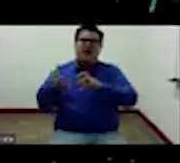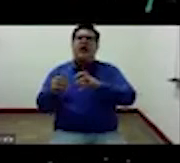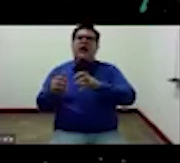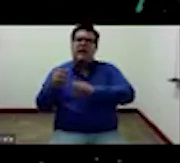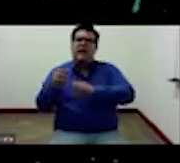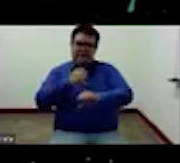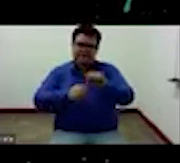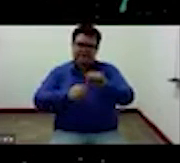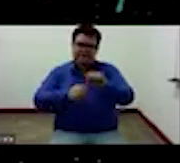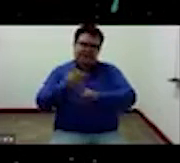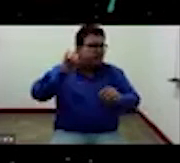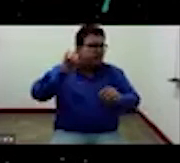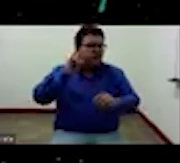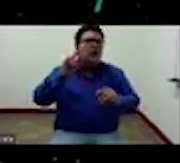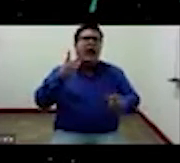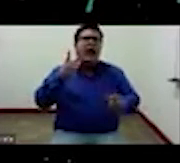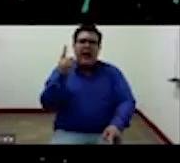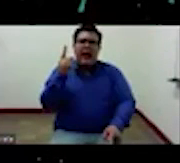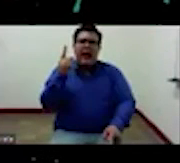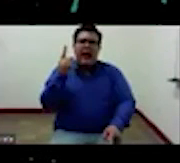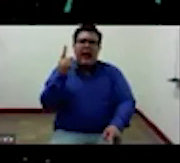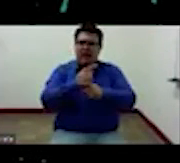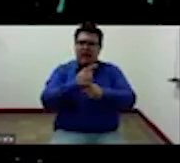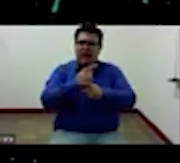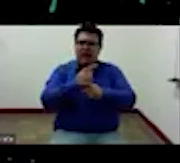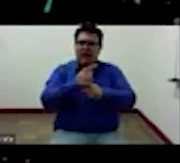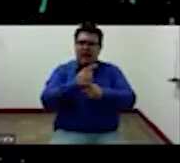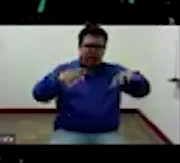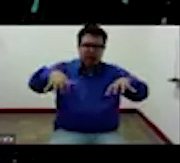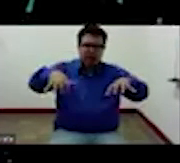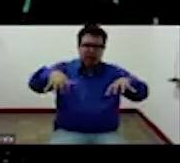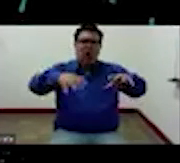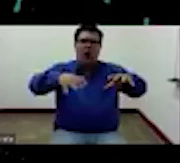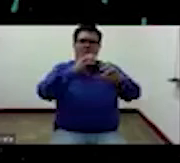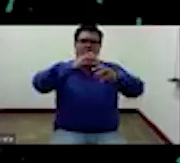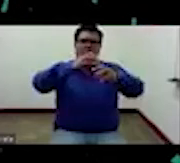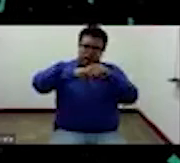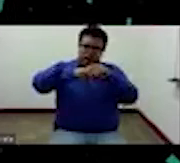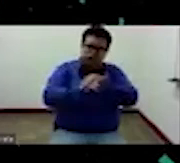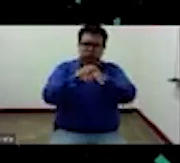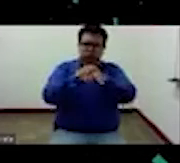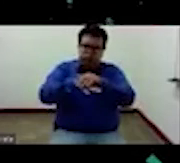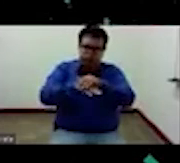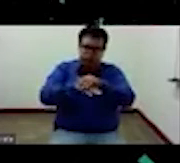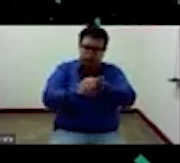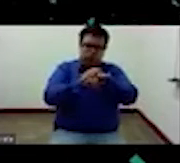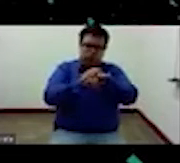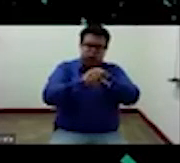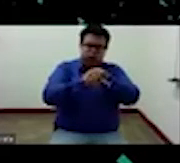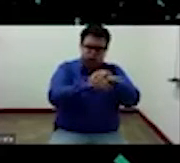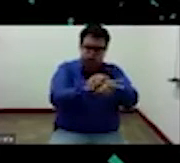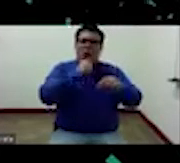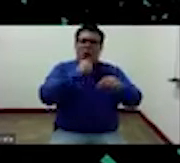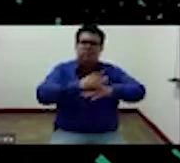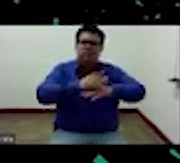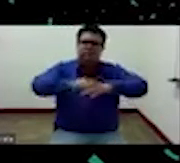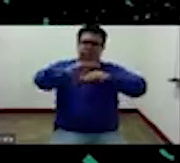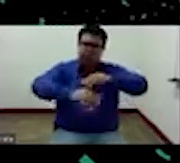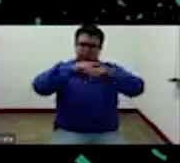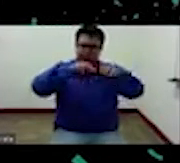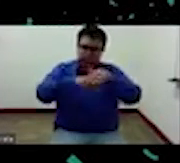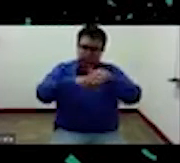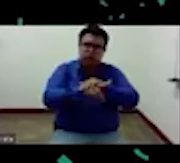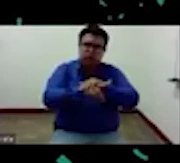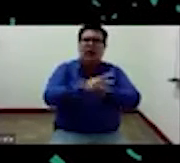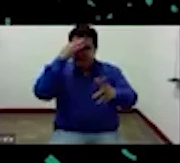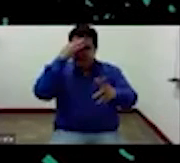está metido entre el cuento, ¿no? El Palacio de las Maravillas se llama, el de Leibniz. El Rey Escucha de Ítalo Calvino.